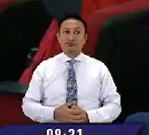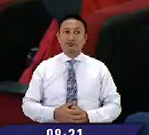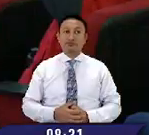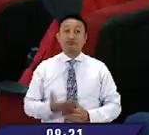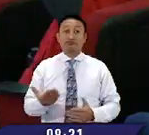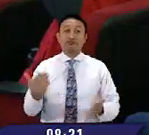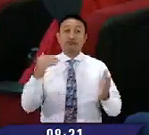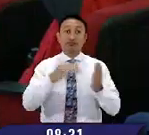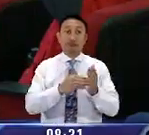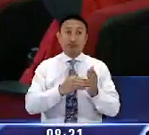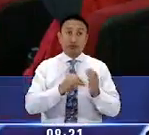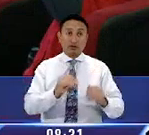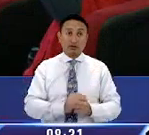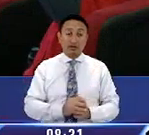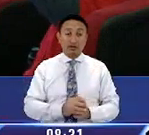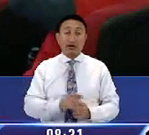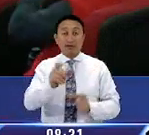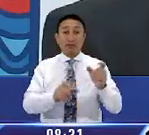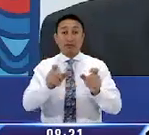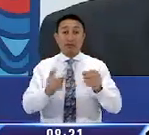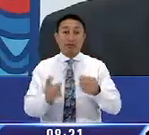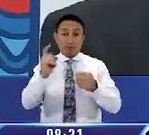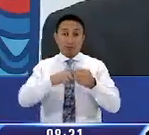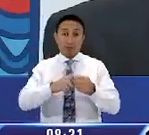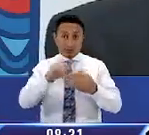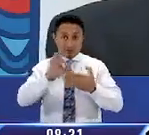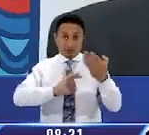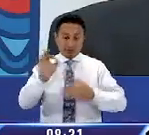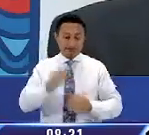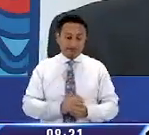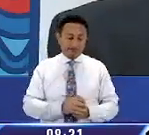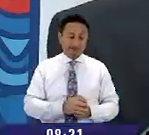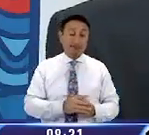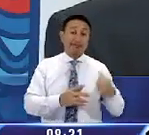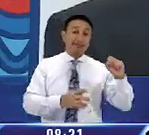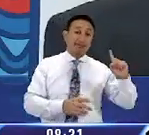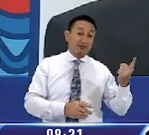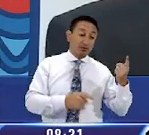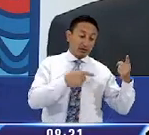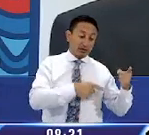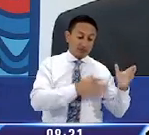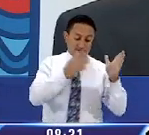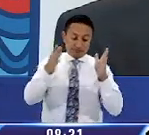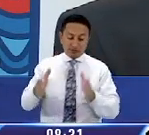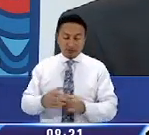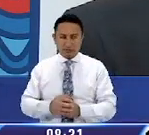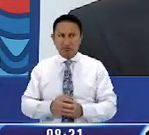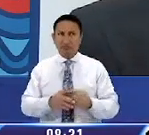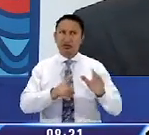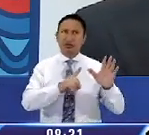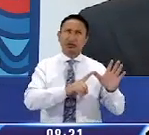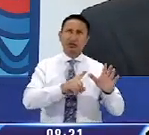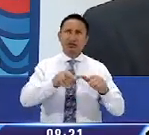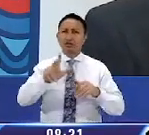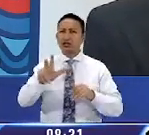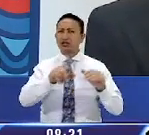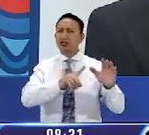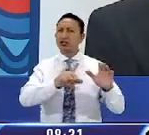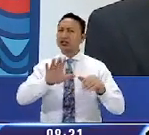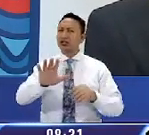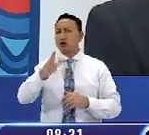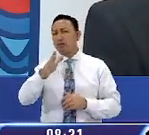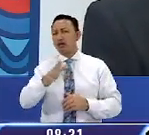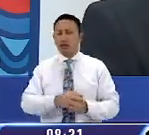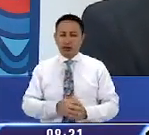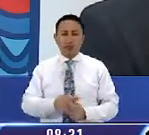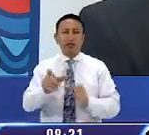se regularizarán más comerciantes. Hay una segunda fase que vamos a hacer a 63 o 65, no recuerdo en este momento exactamente el